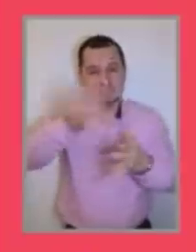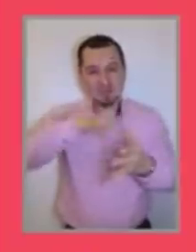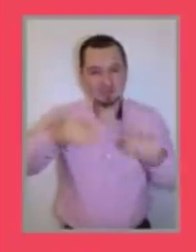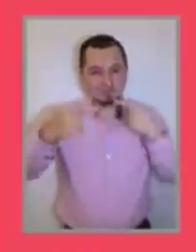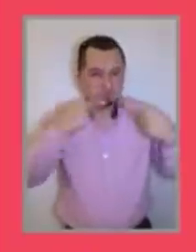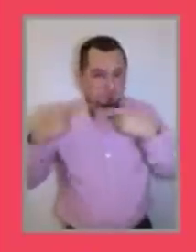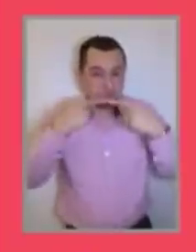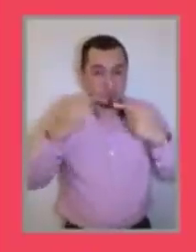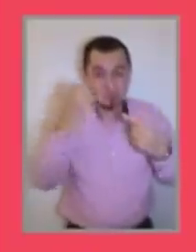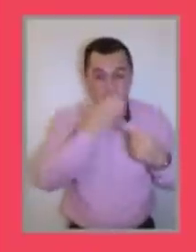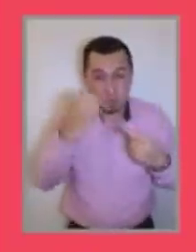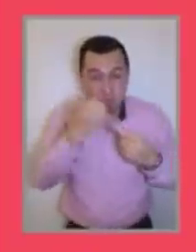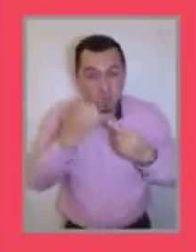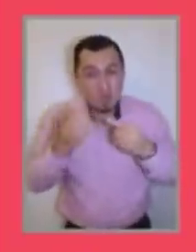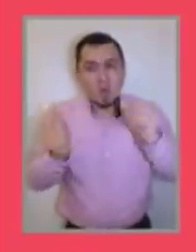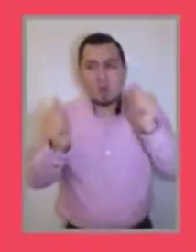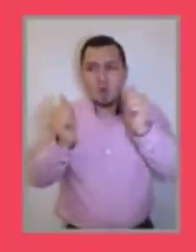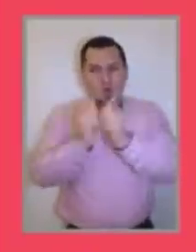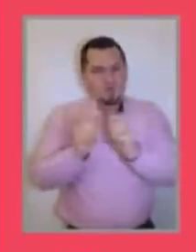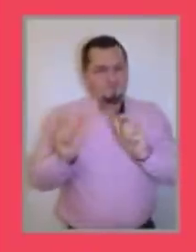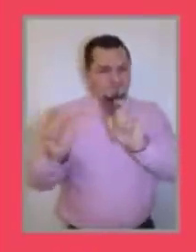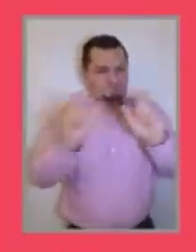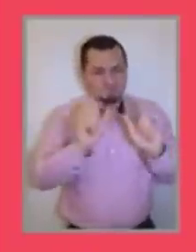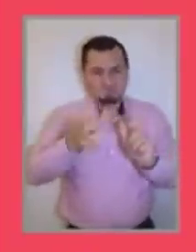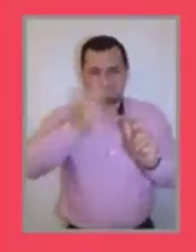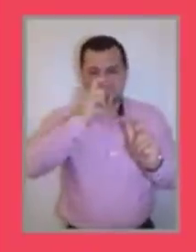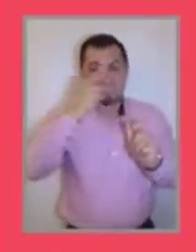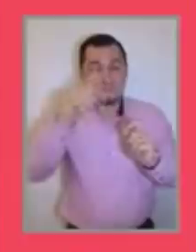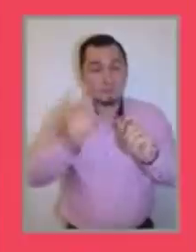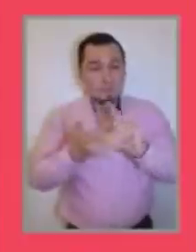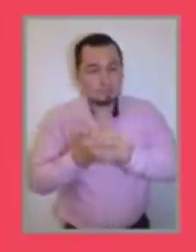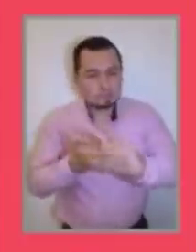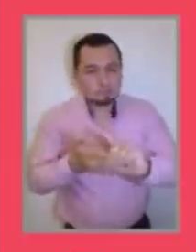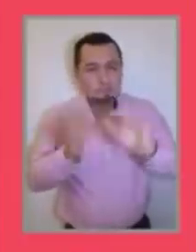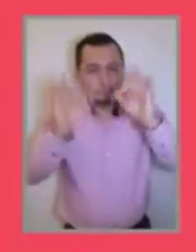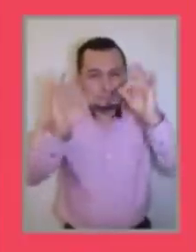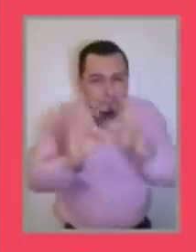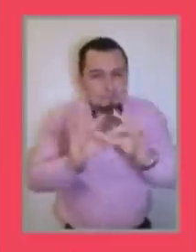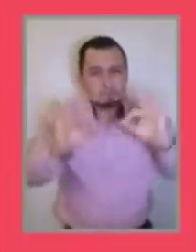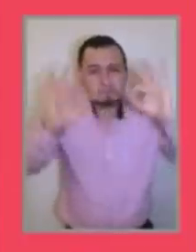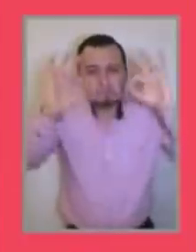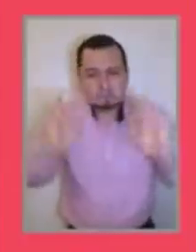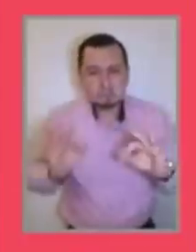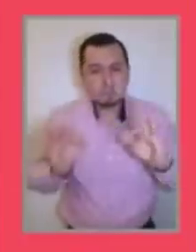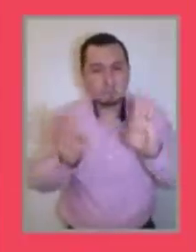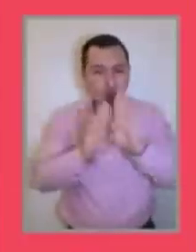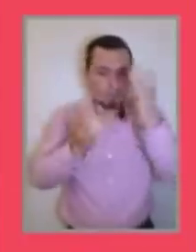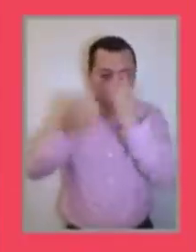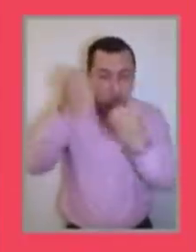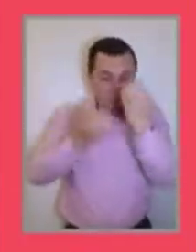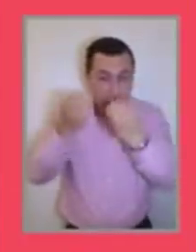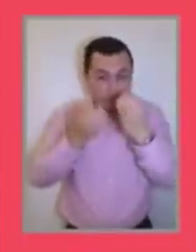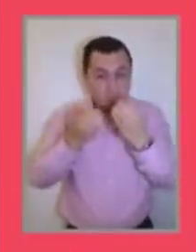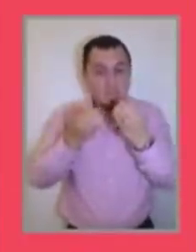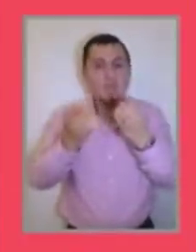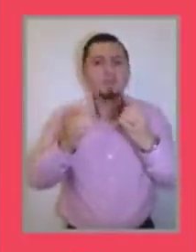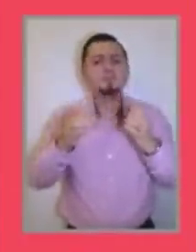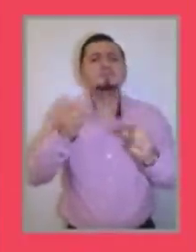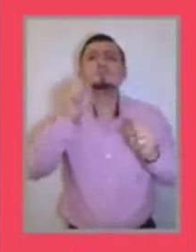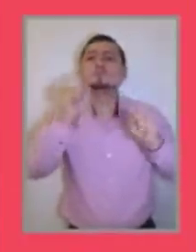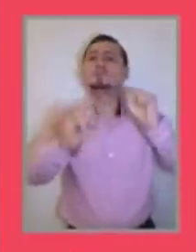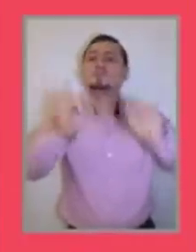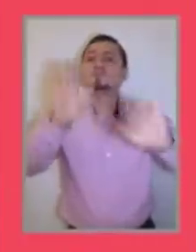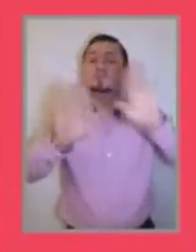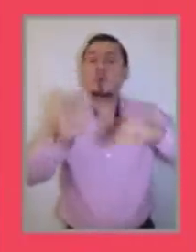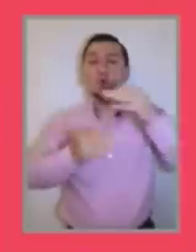academias, bajo protocolos de sanidad que fueron hechos en forma colaborativa que todos lo aceptaron y además